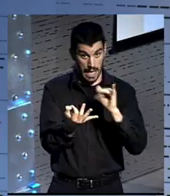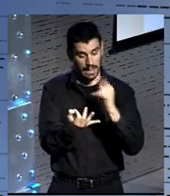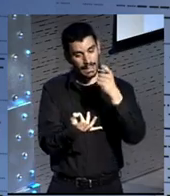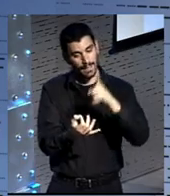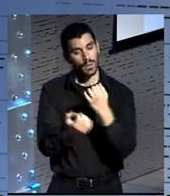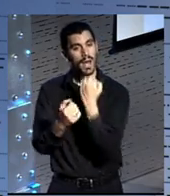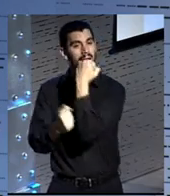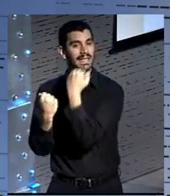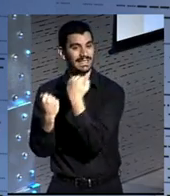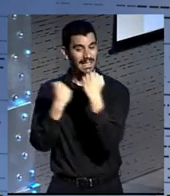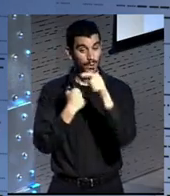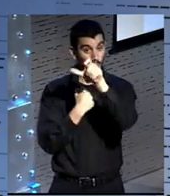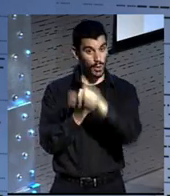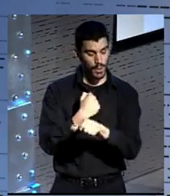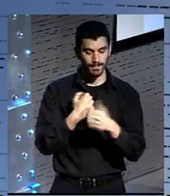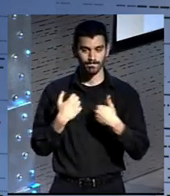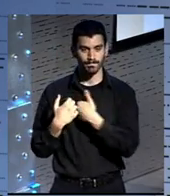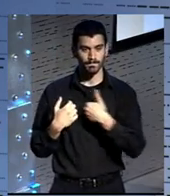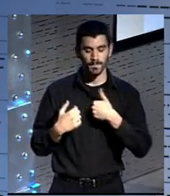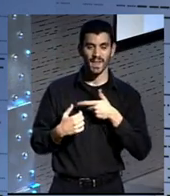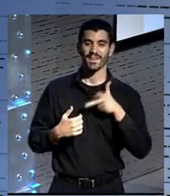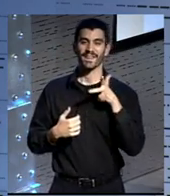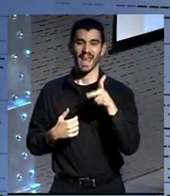del consumidor de servicios financieros.